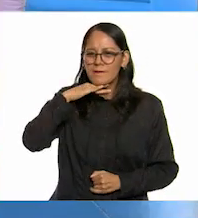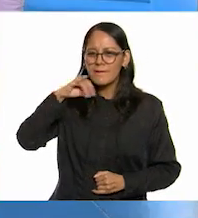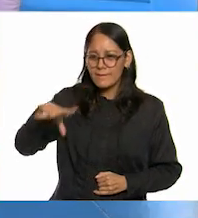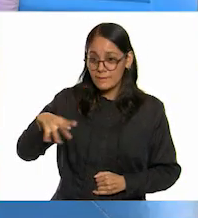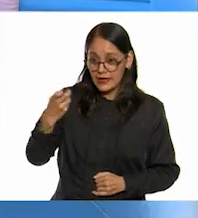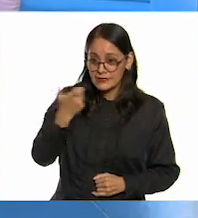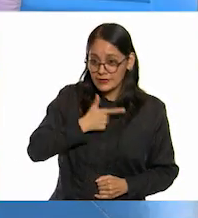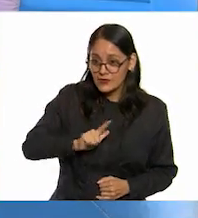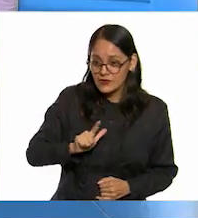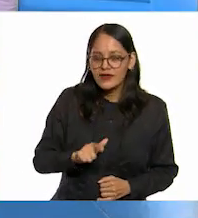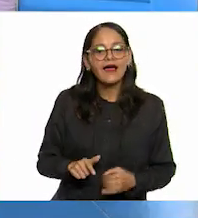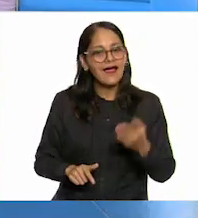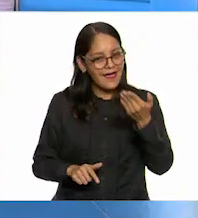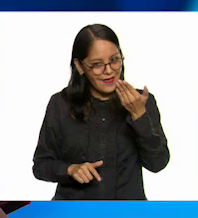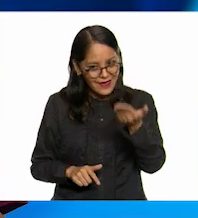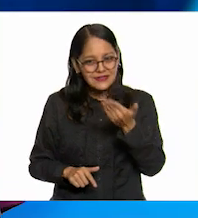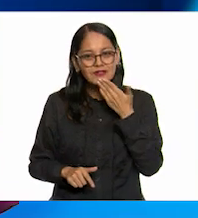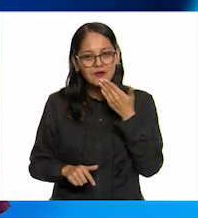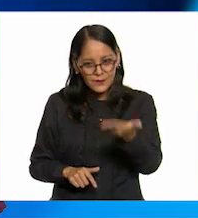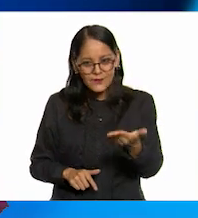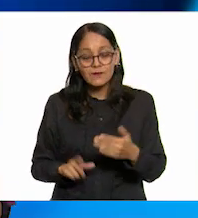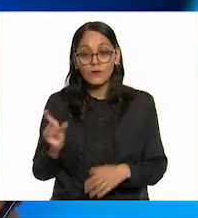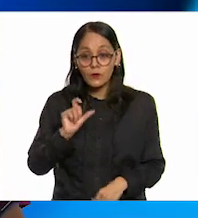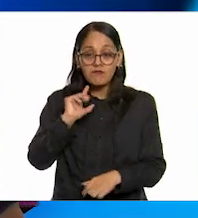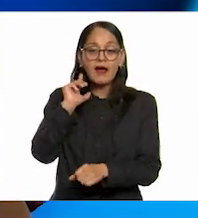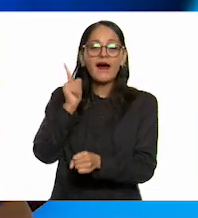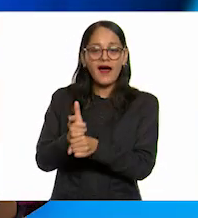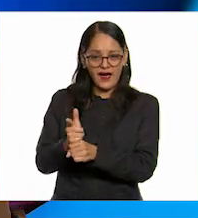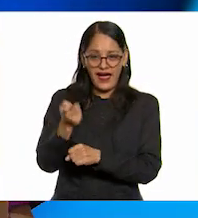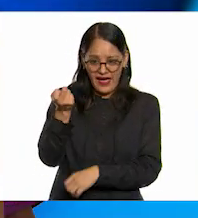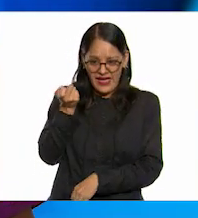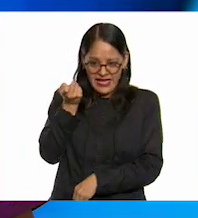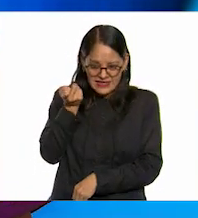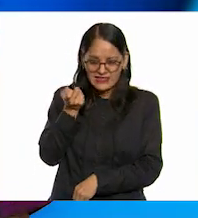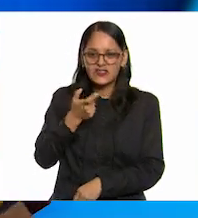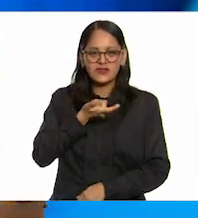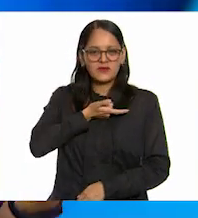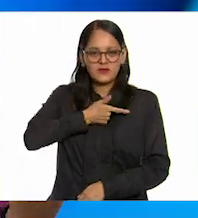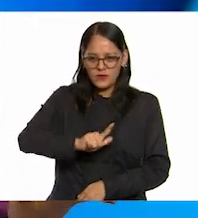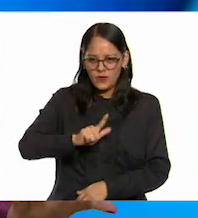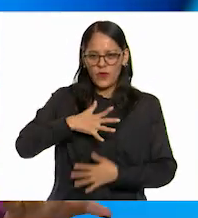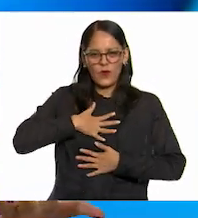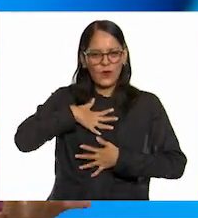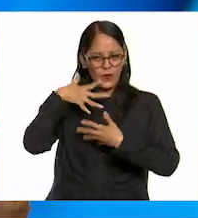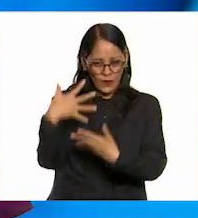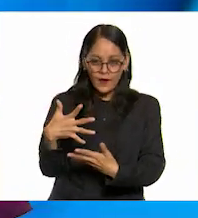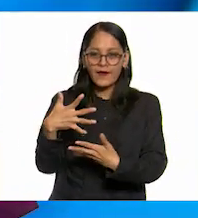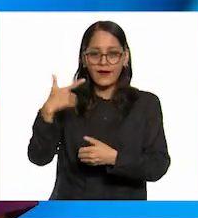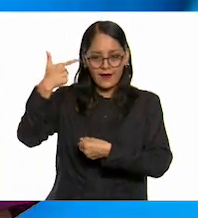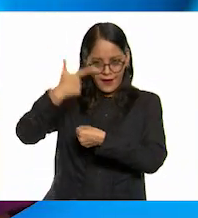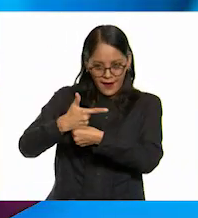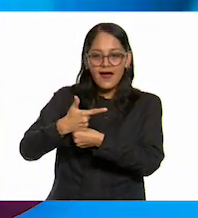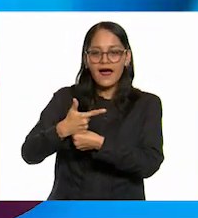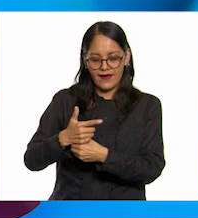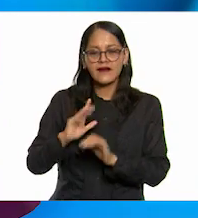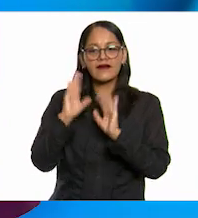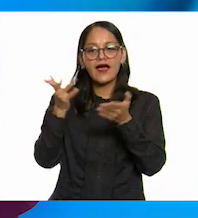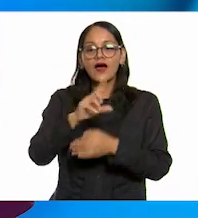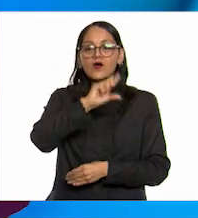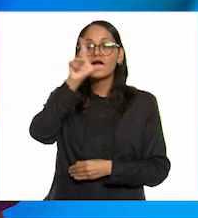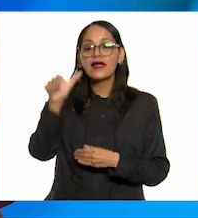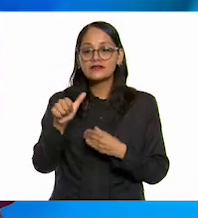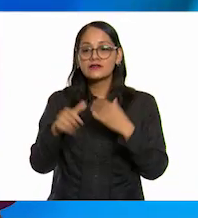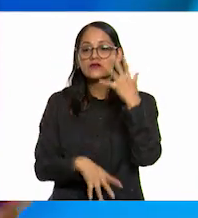¡Muy bien! Ya que identificaste lo que te causó asco o desagrado, el siguiente paso